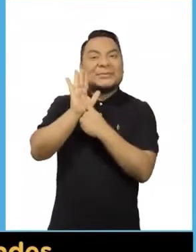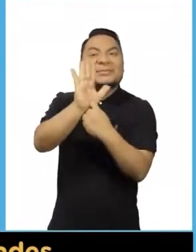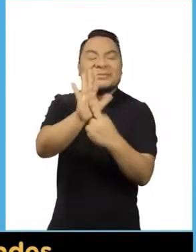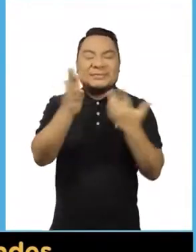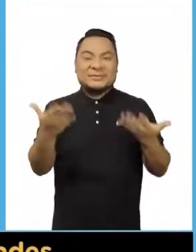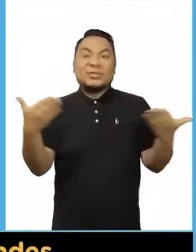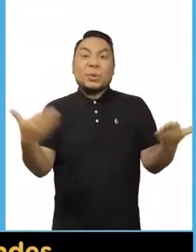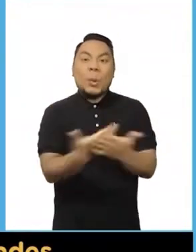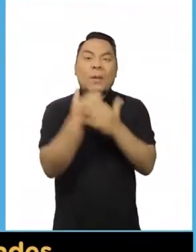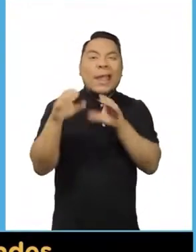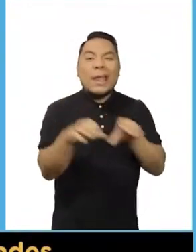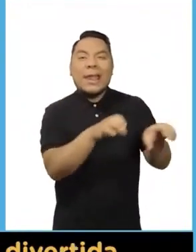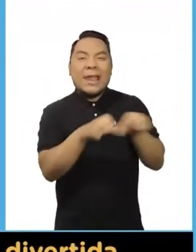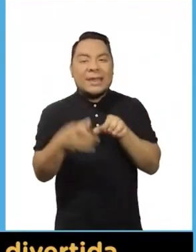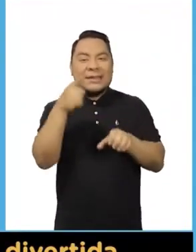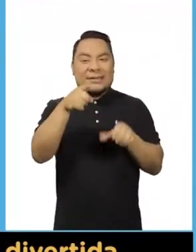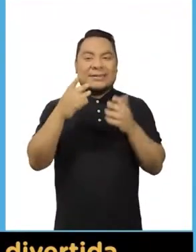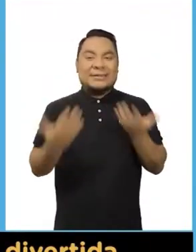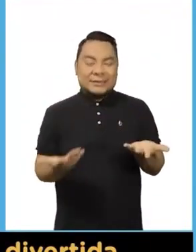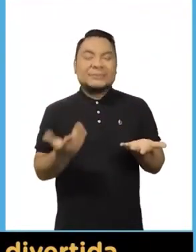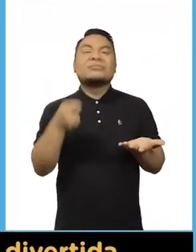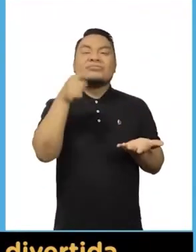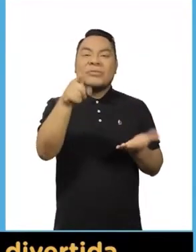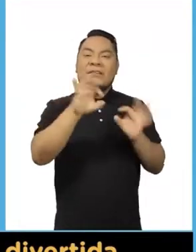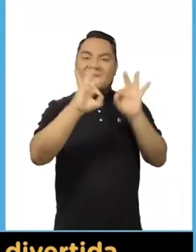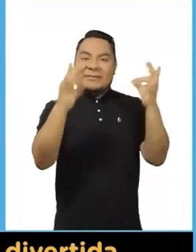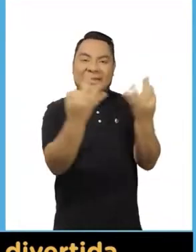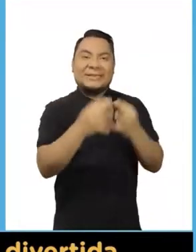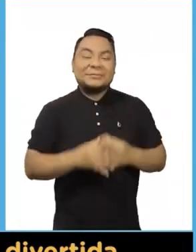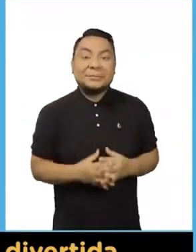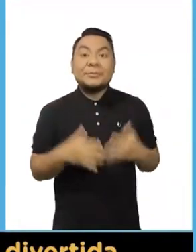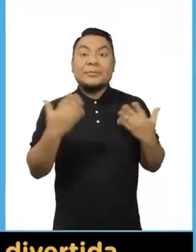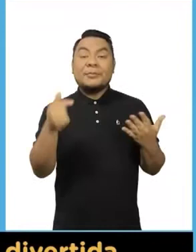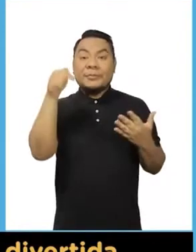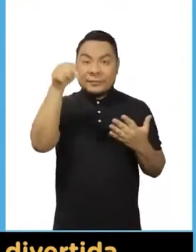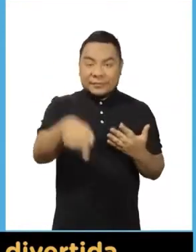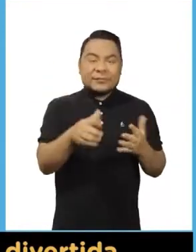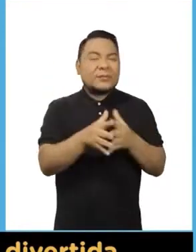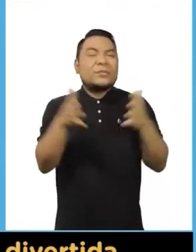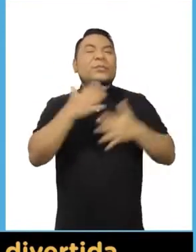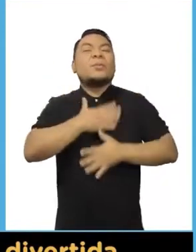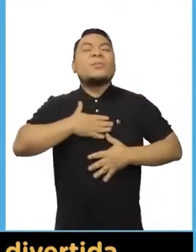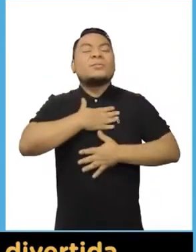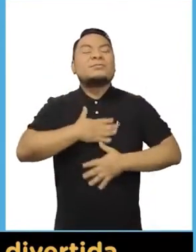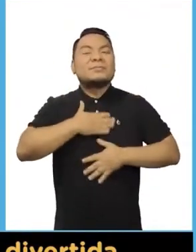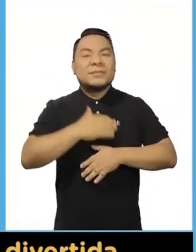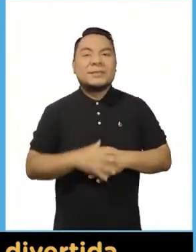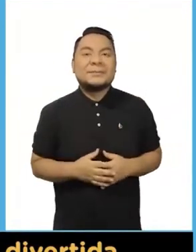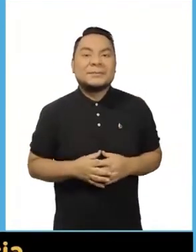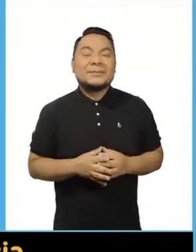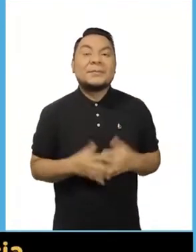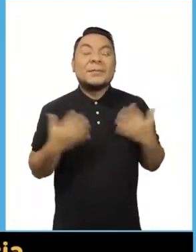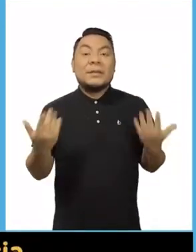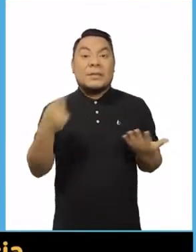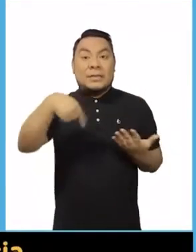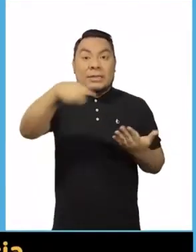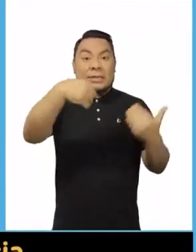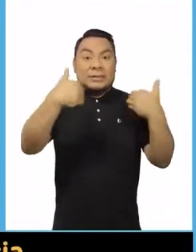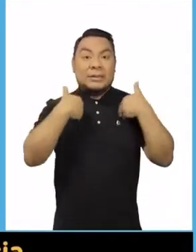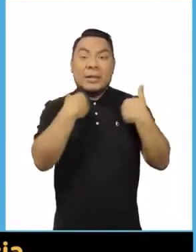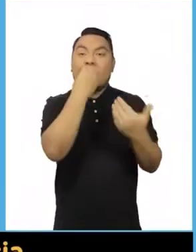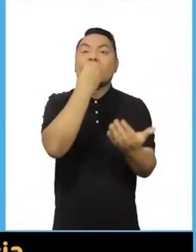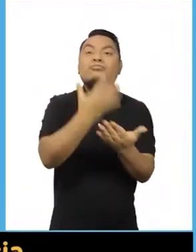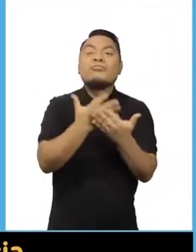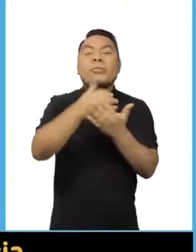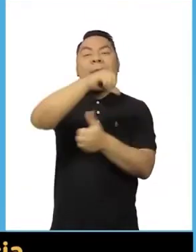te presentaré nuevas actividades para realizarlas en familia, de manera muy divertida. Y para